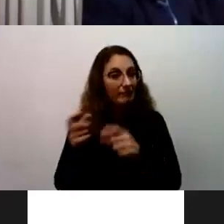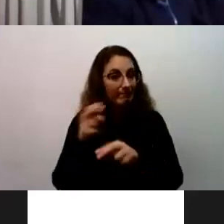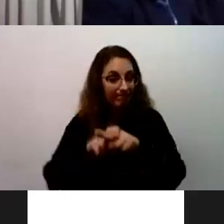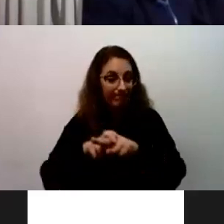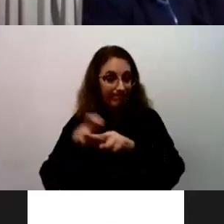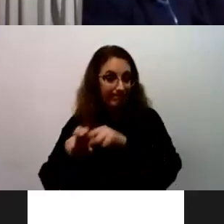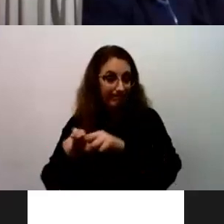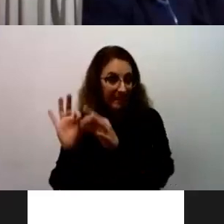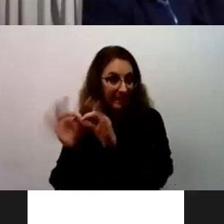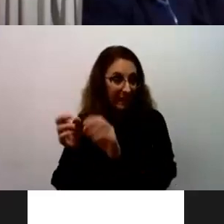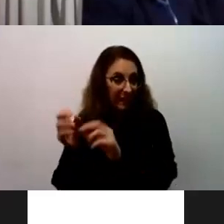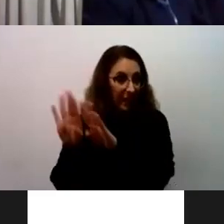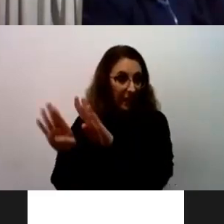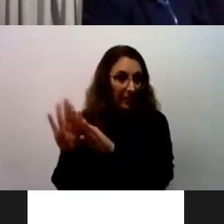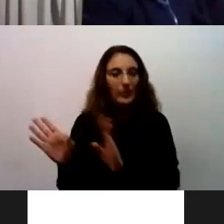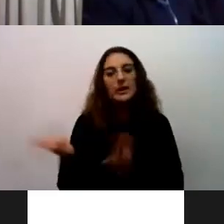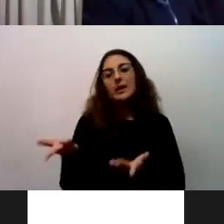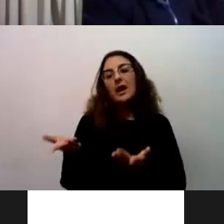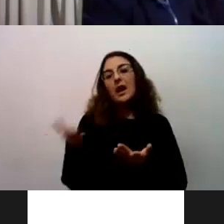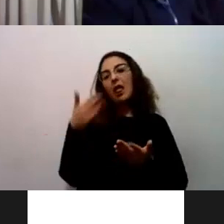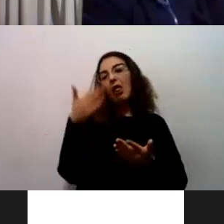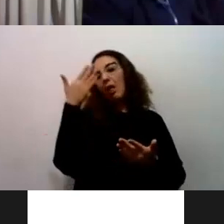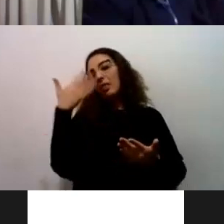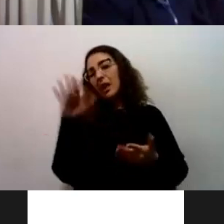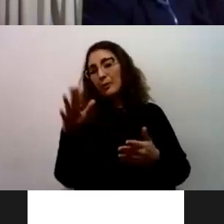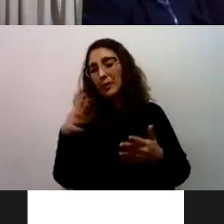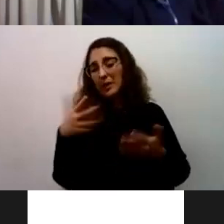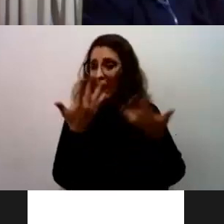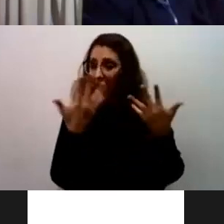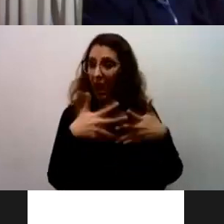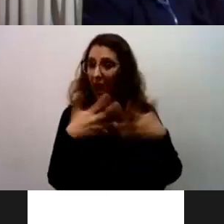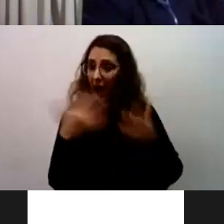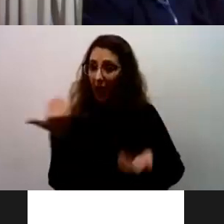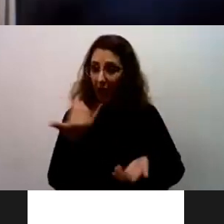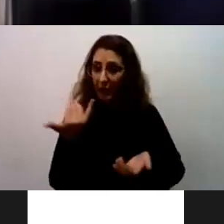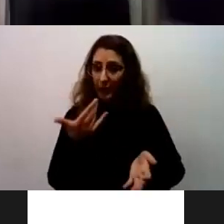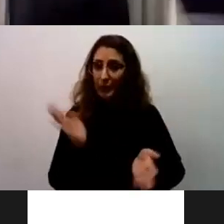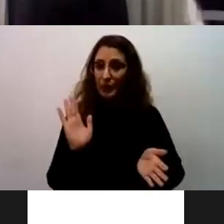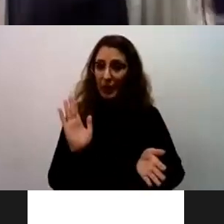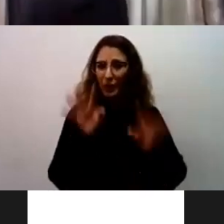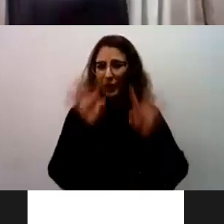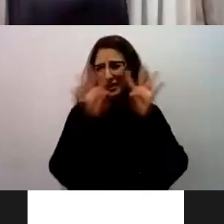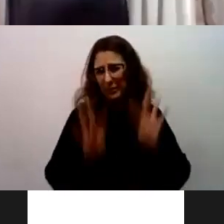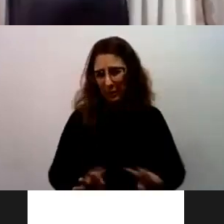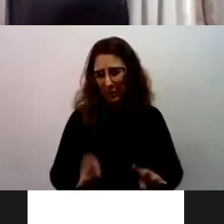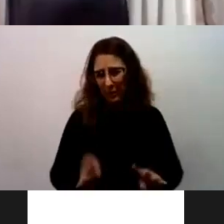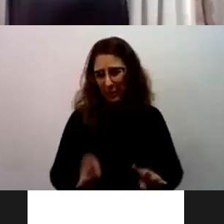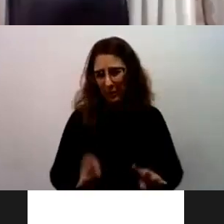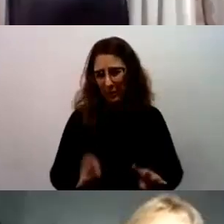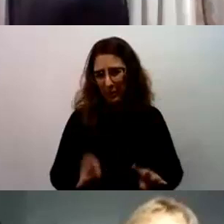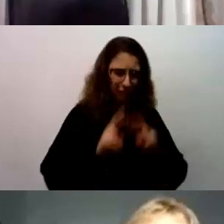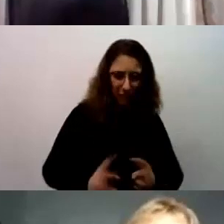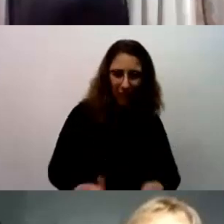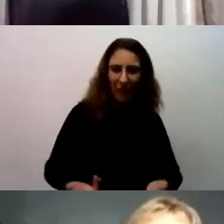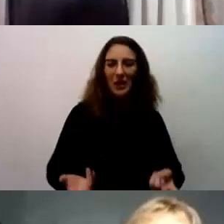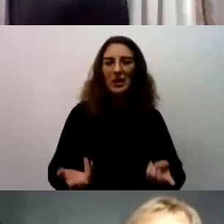ello, está este proyecto que se elaboró, que lo verificamos, que tiene que ver con